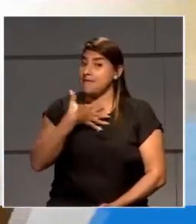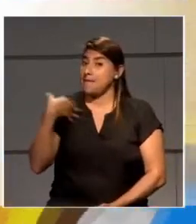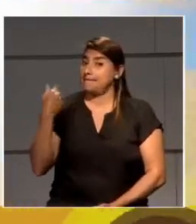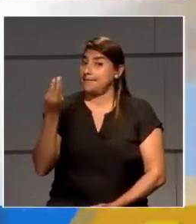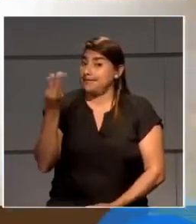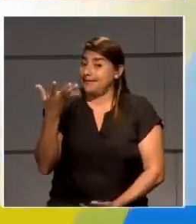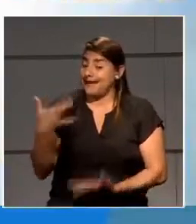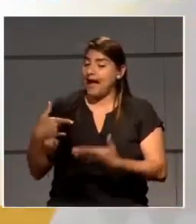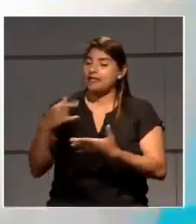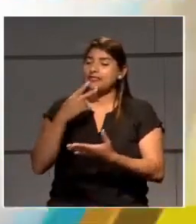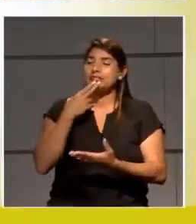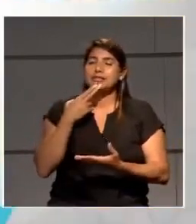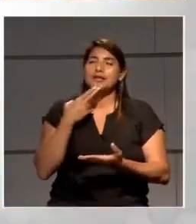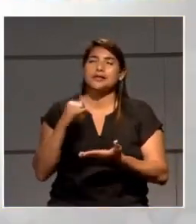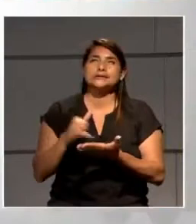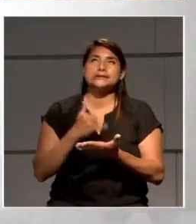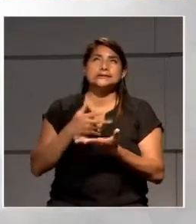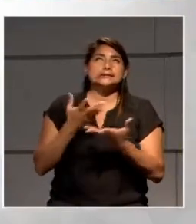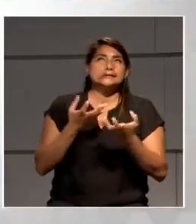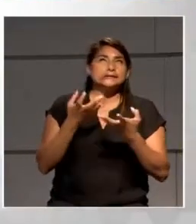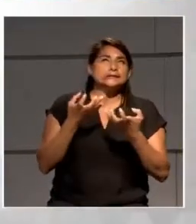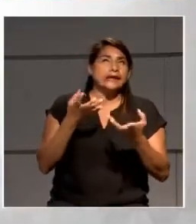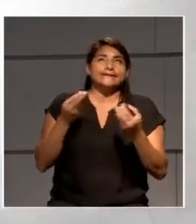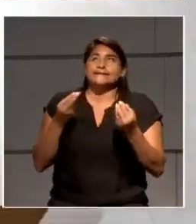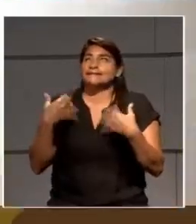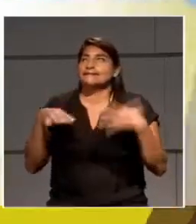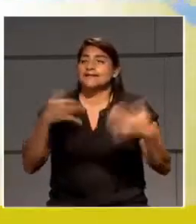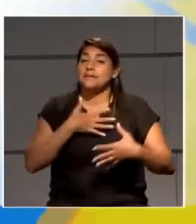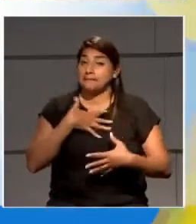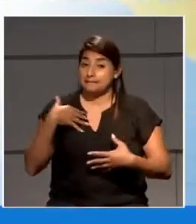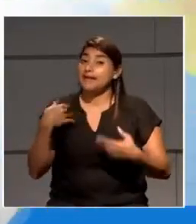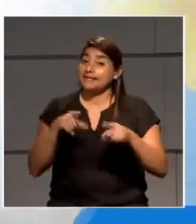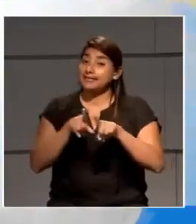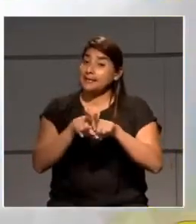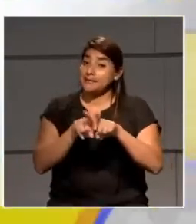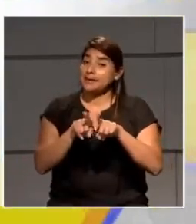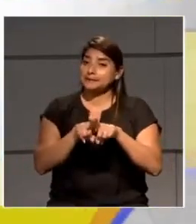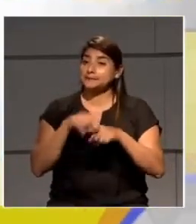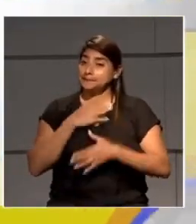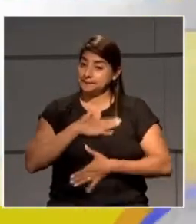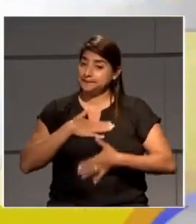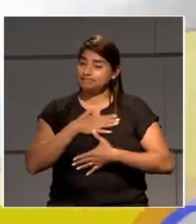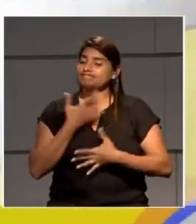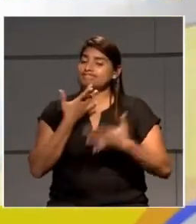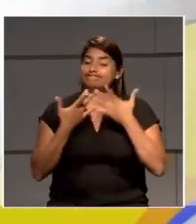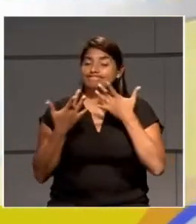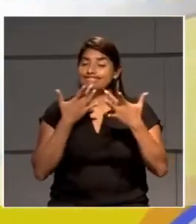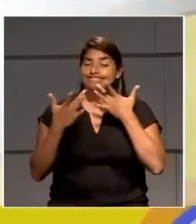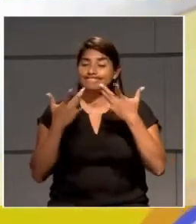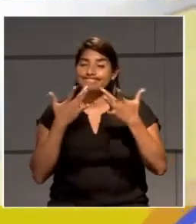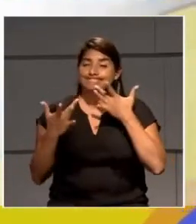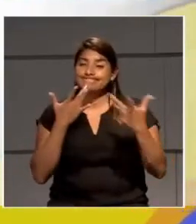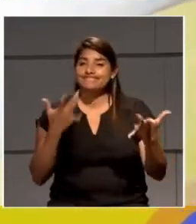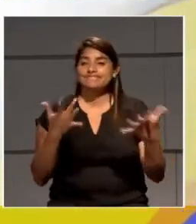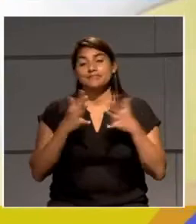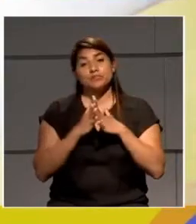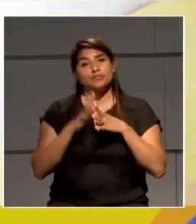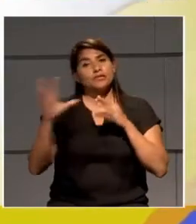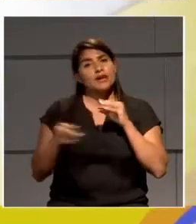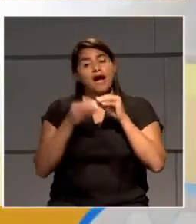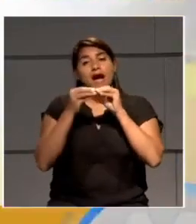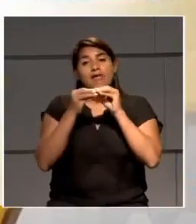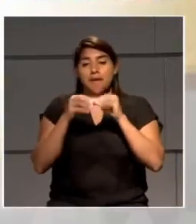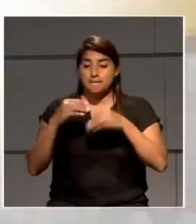Oiga, me falta la mermelada de guayabas, a mí yo quiero jalar guayabas. Oiga, a mí me encanta también. ¡Qué rico! Bueno, pero además